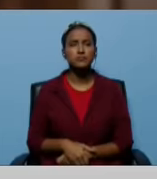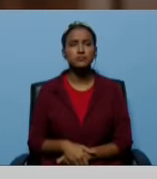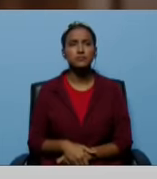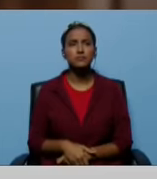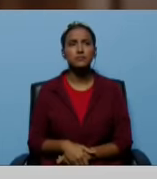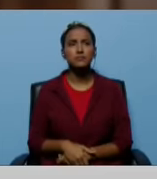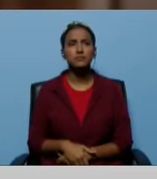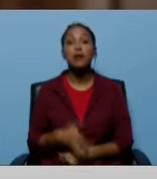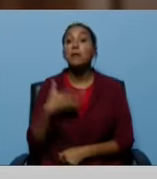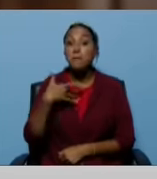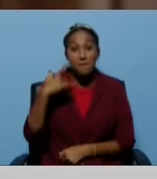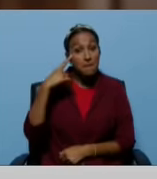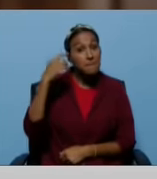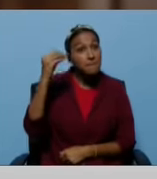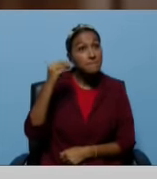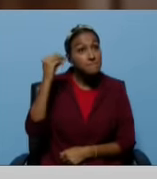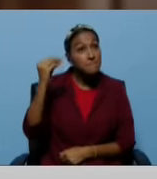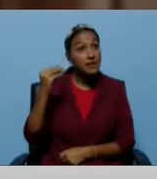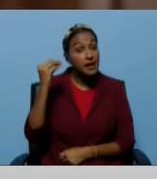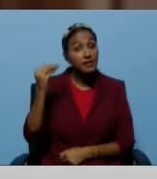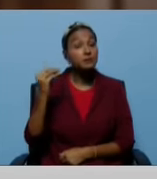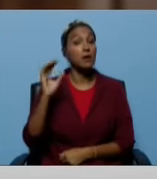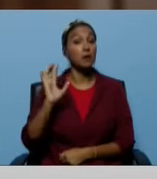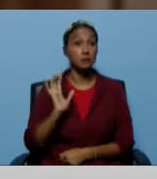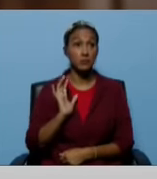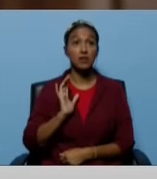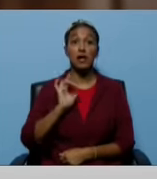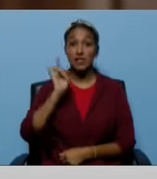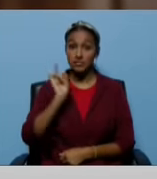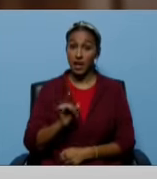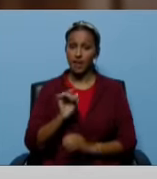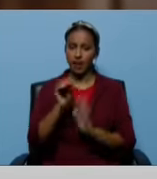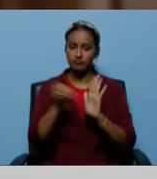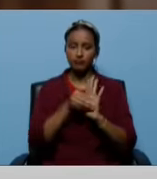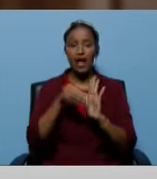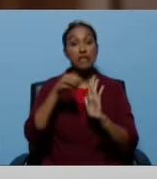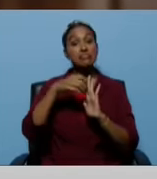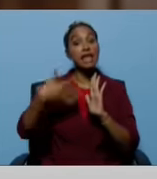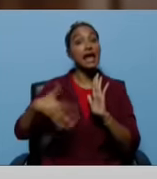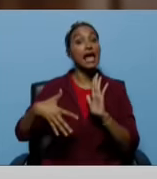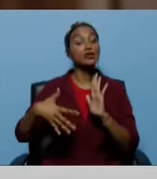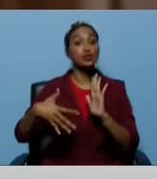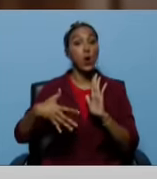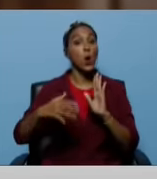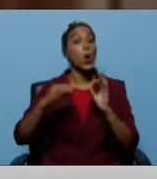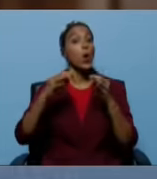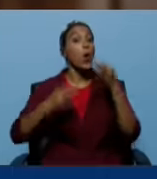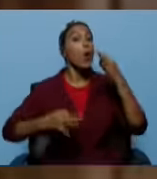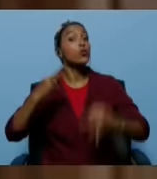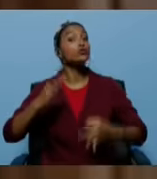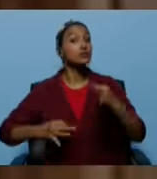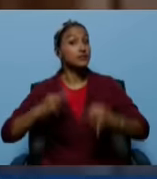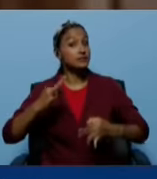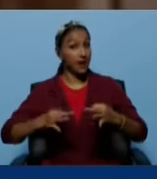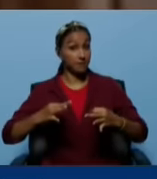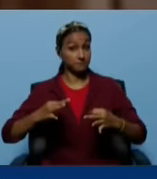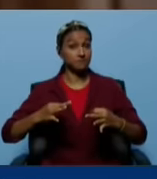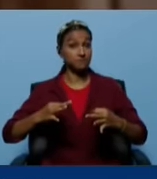lo correcto es que entren en el aro del Estado de Derecho, en el Estado de la Justicia, y bueno,